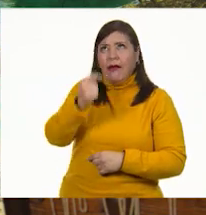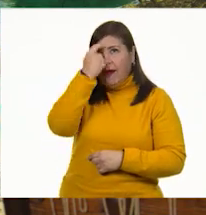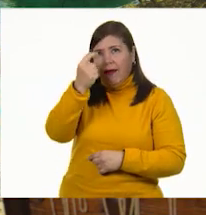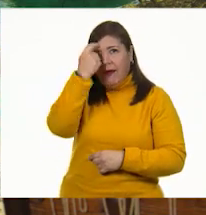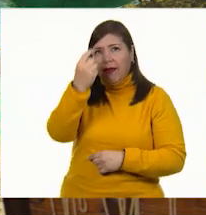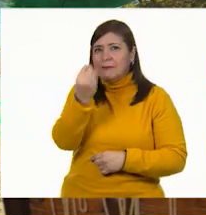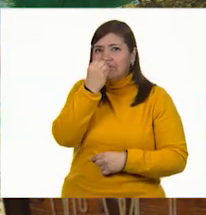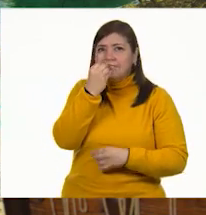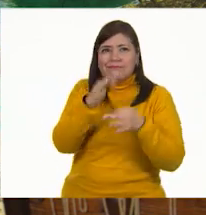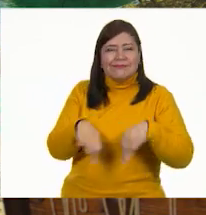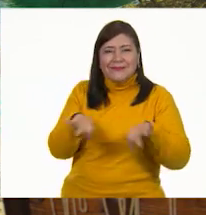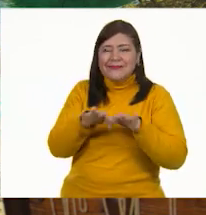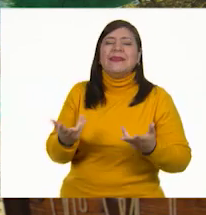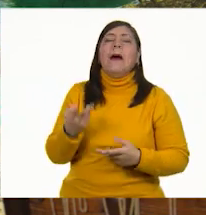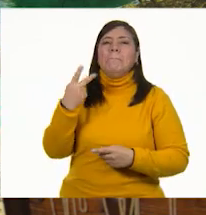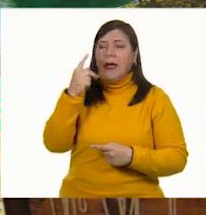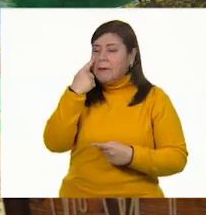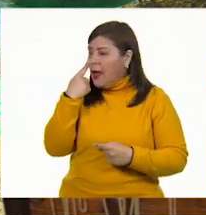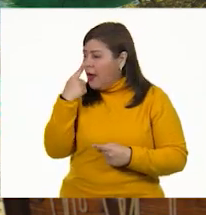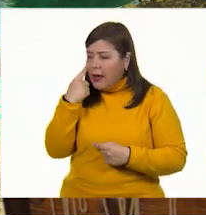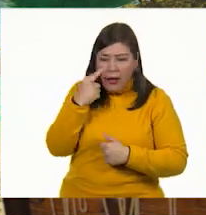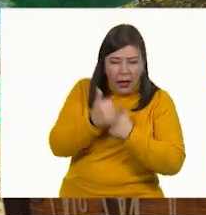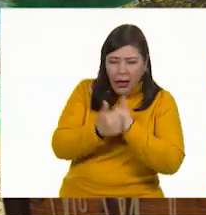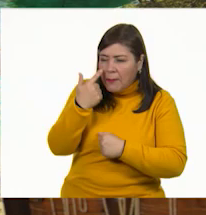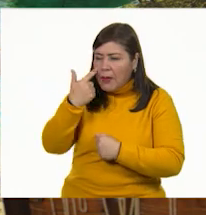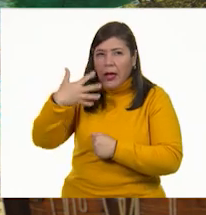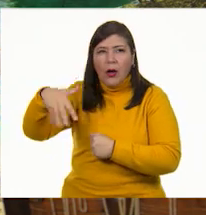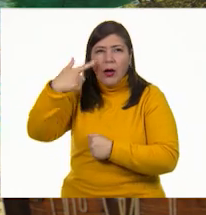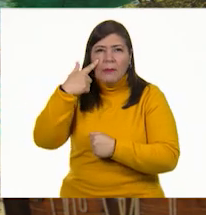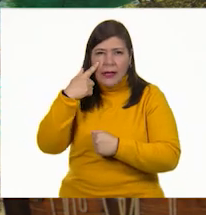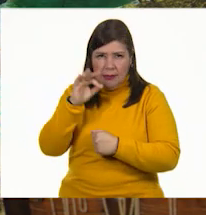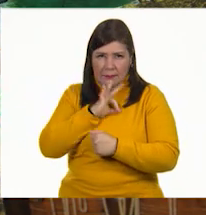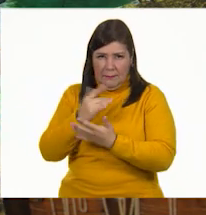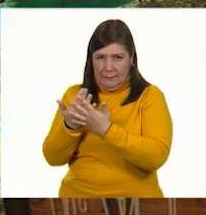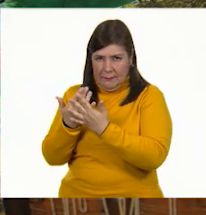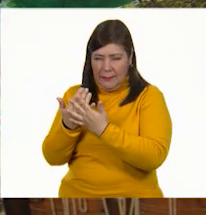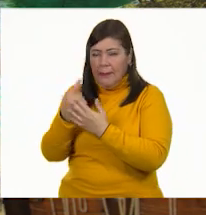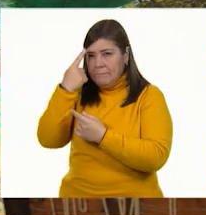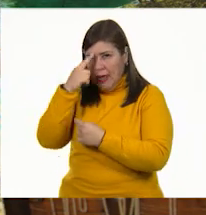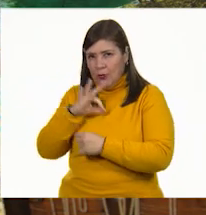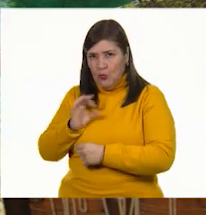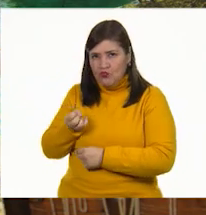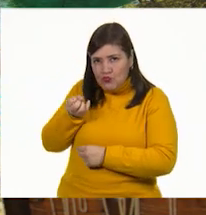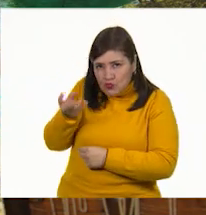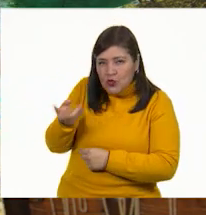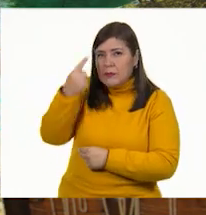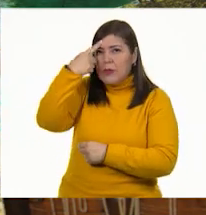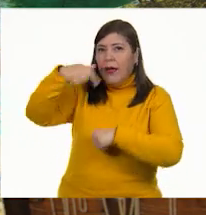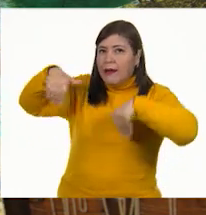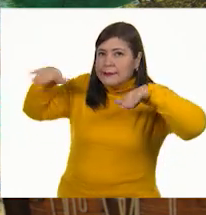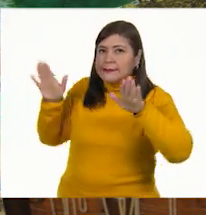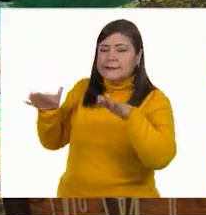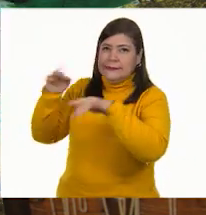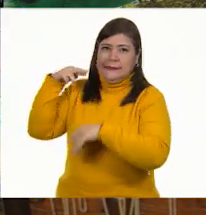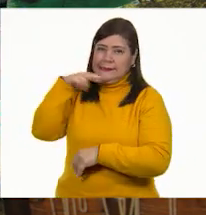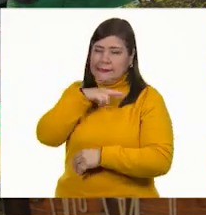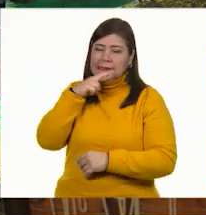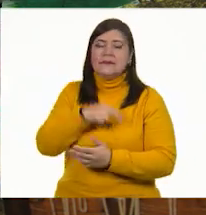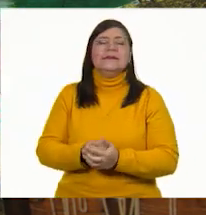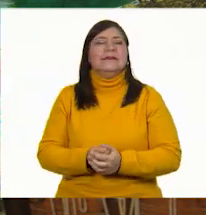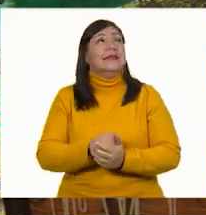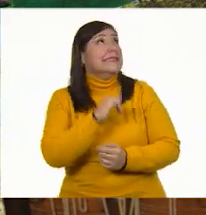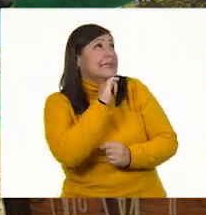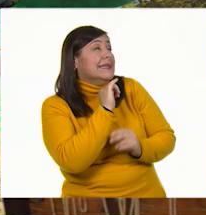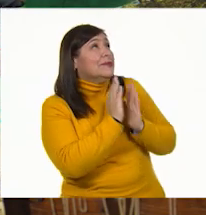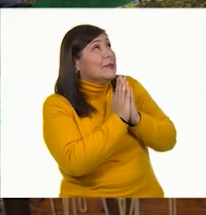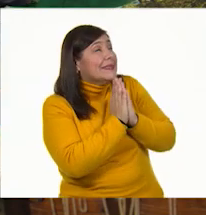a ver, espérame, déjame ver qué encuentro por aquí en el frutero. Permíteme tantito, para que agarres fuerzas y puedas irte volando muy rápido. ¡Sí, por favor! Sí,